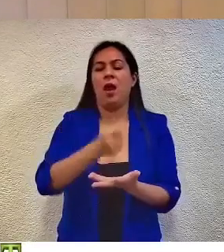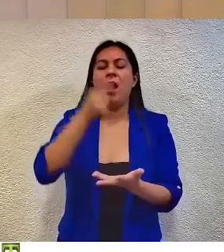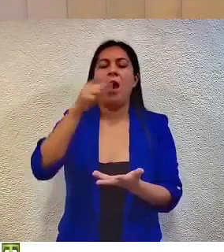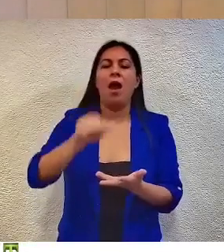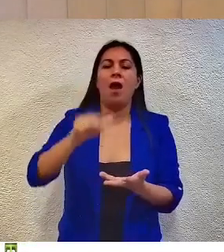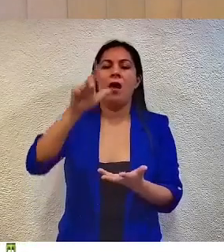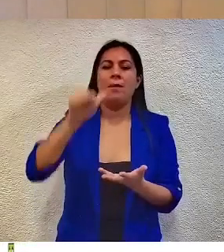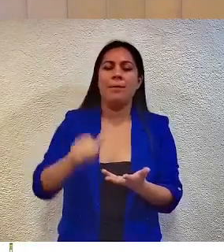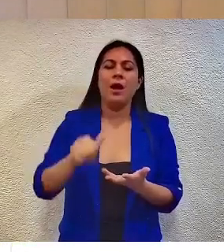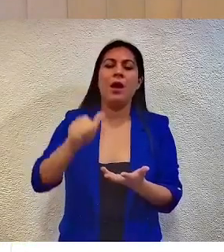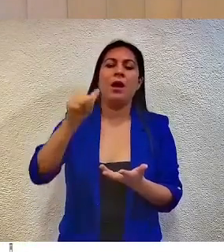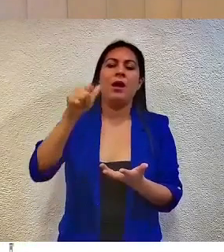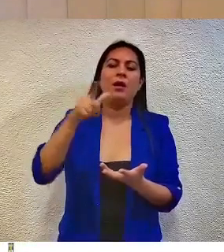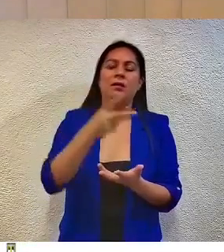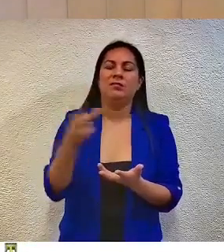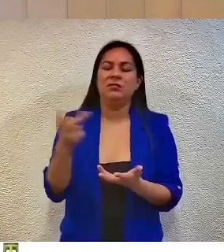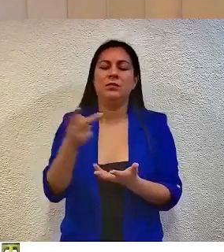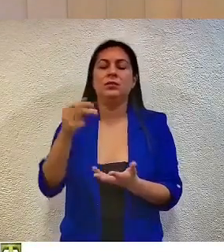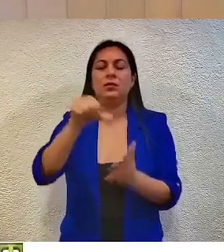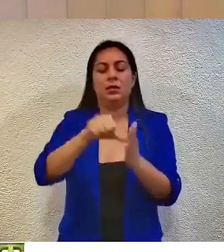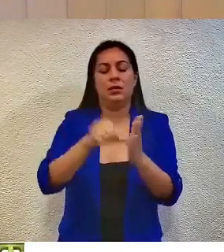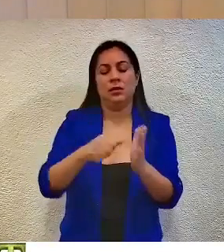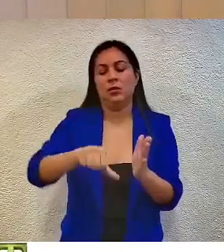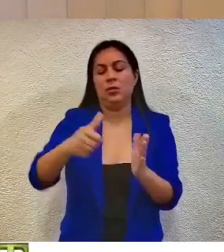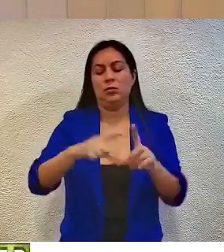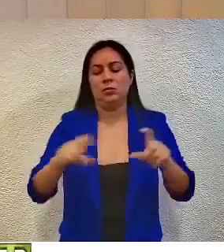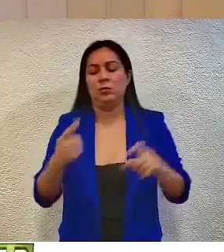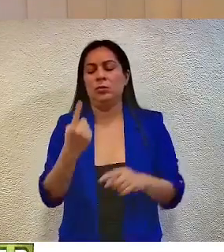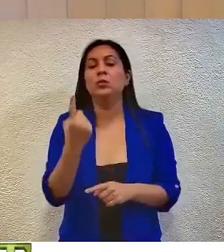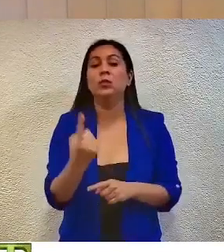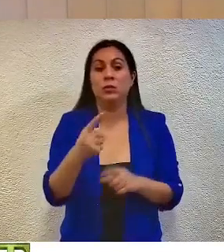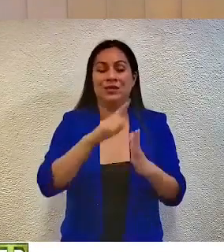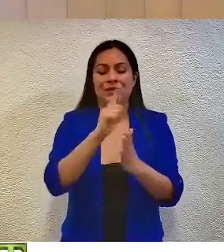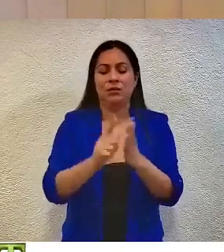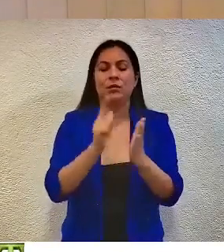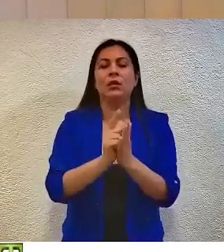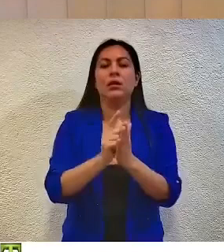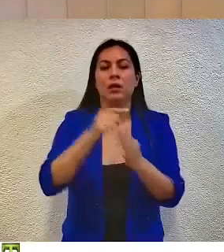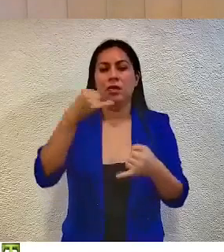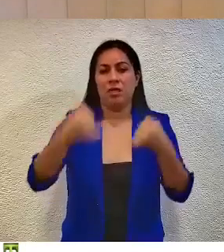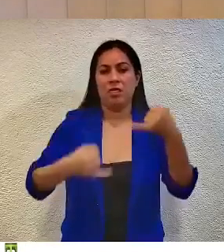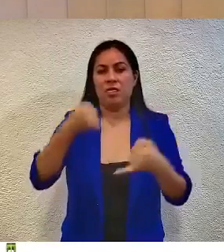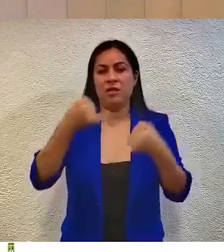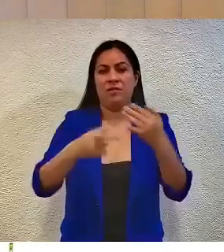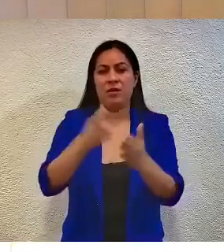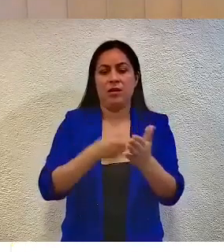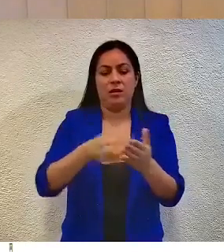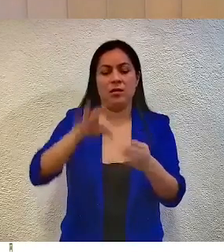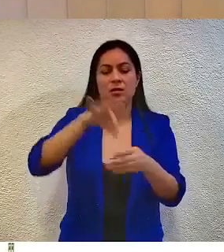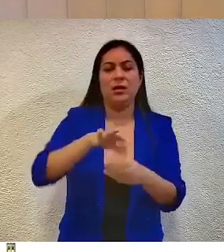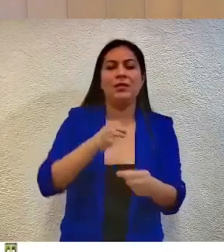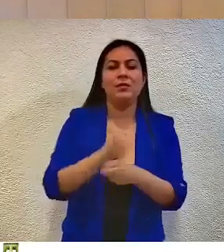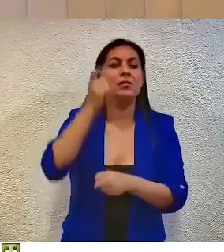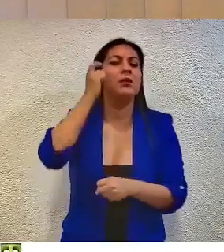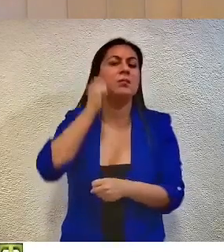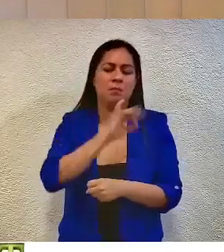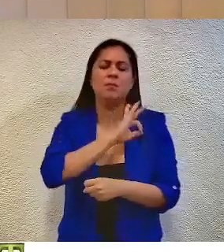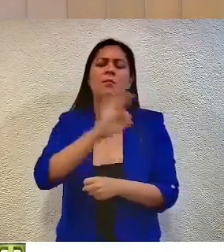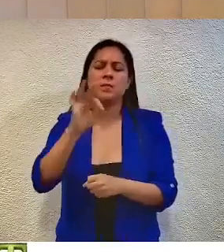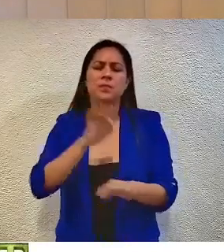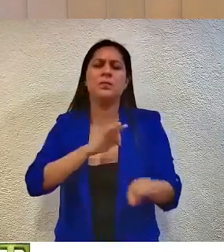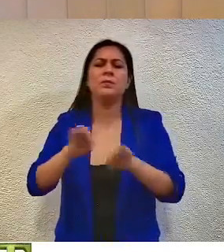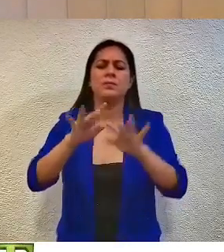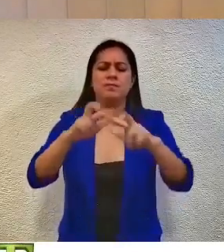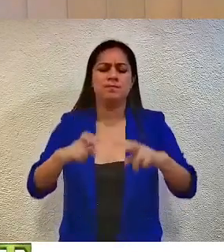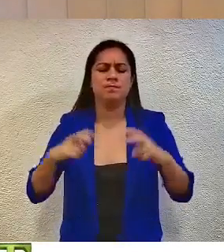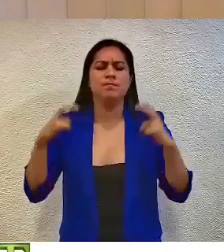Rosa Delgado Brito, por lo que en términos del artículo 11, párrafo primero de la Ley Orgánica del Tribunal Electoral del Estado de Guerrero, existe quórum legal para